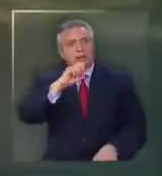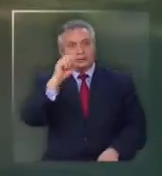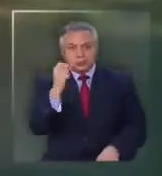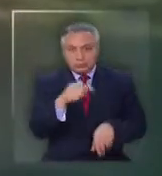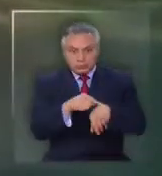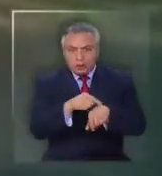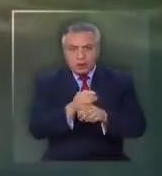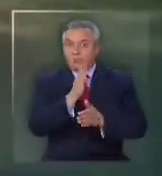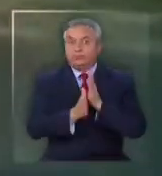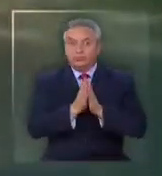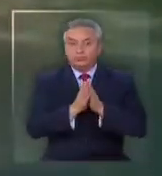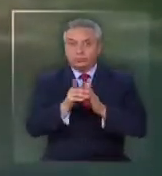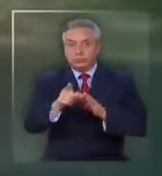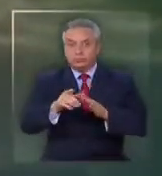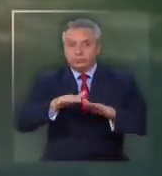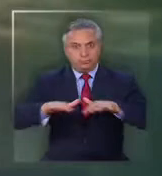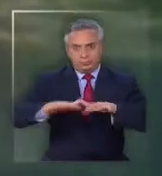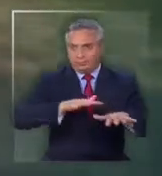otro, momento de actuar.